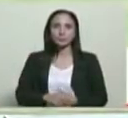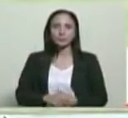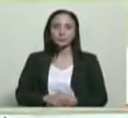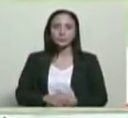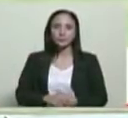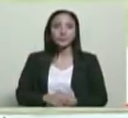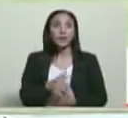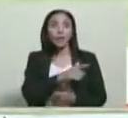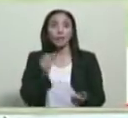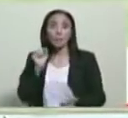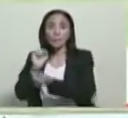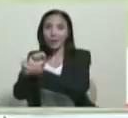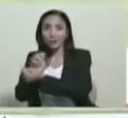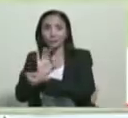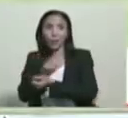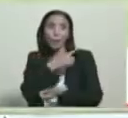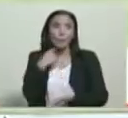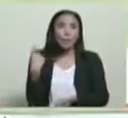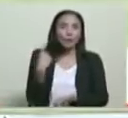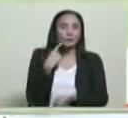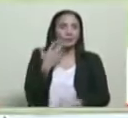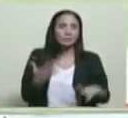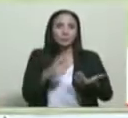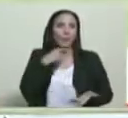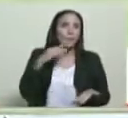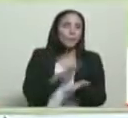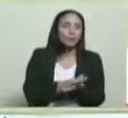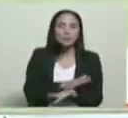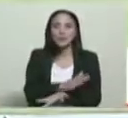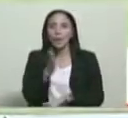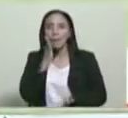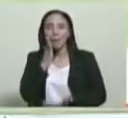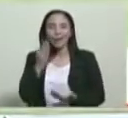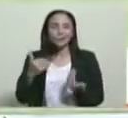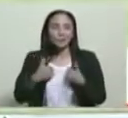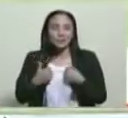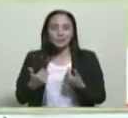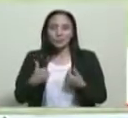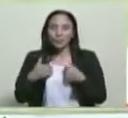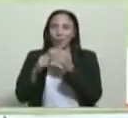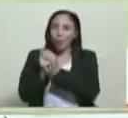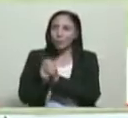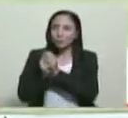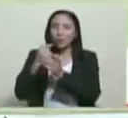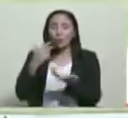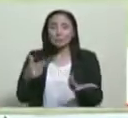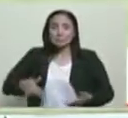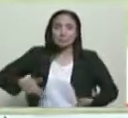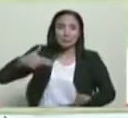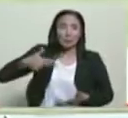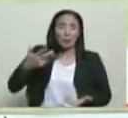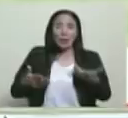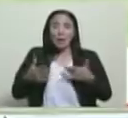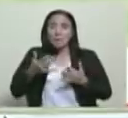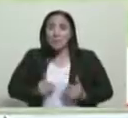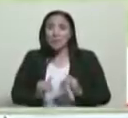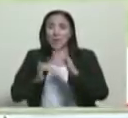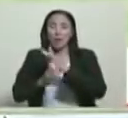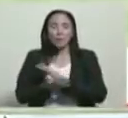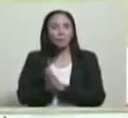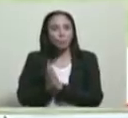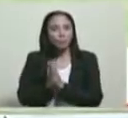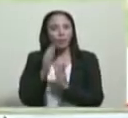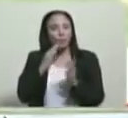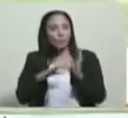O la cárcel o la muerte le espera. Y la madre sufriendo, mi muchacho ahora anda de pistolero por la calle. Busquemos a